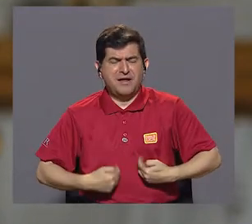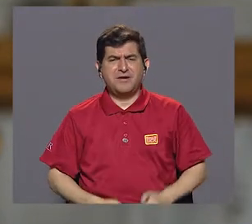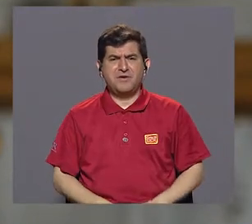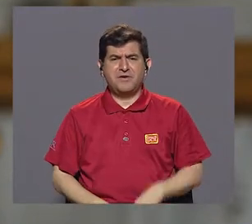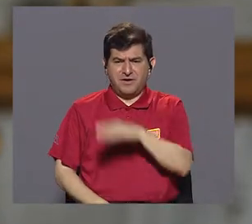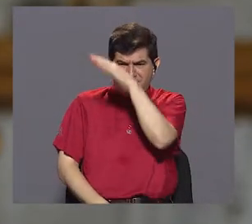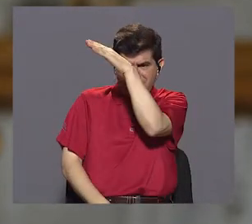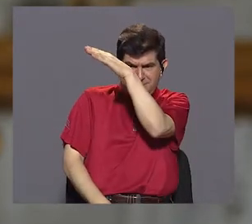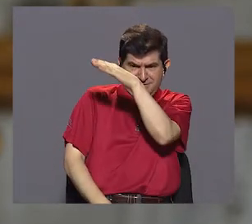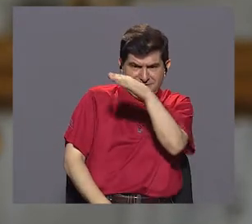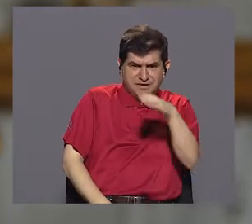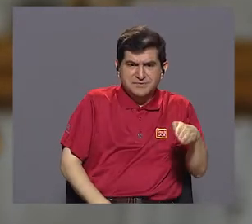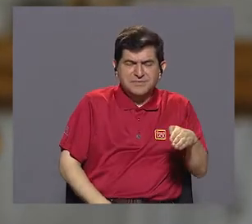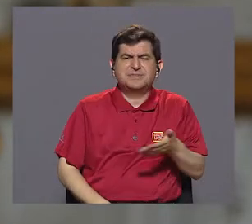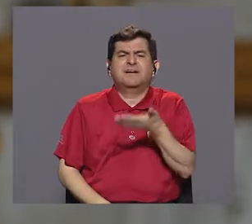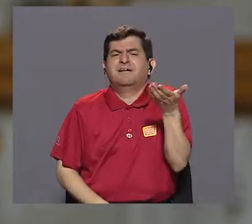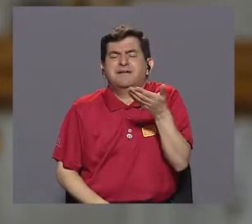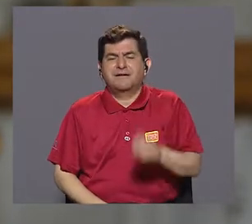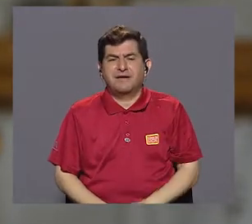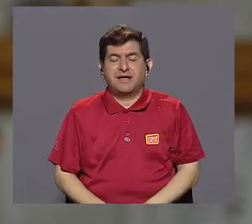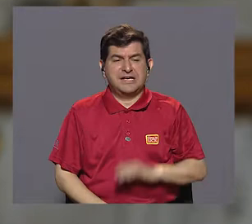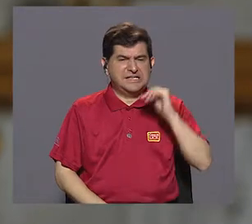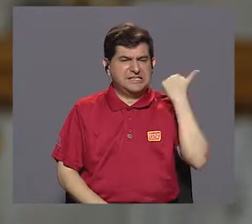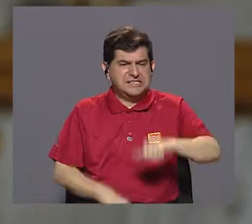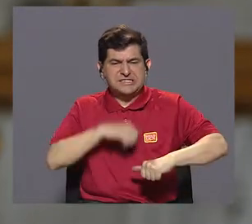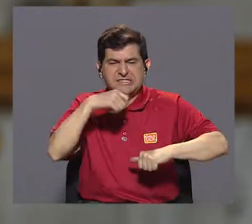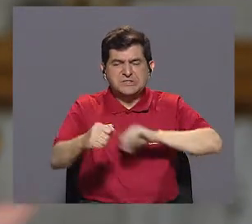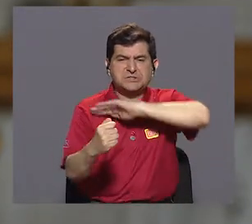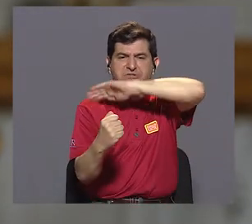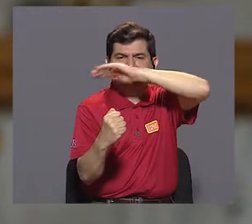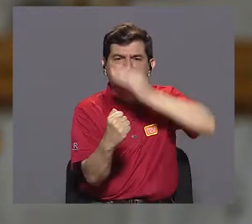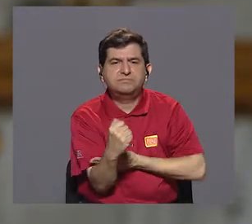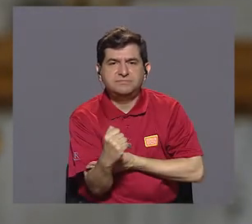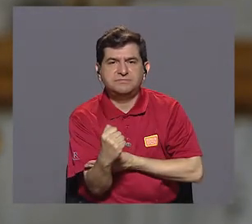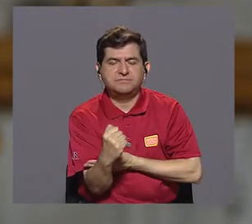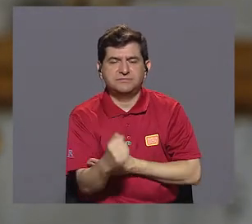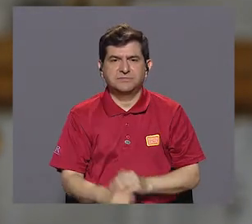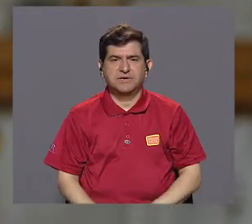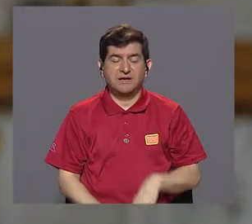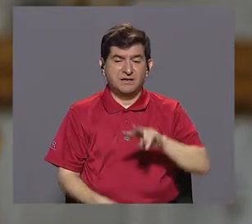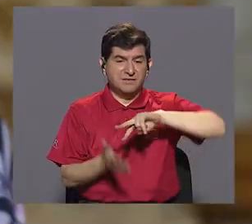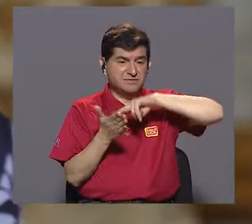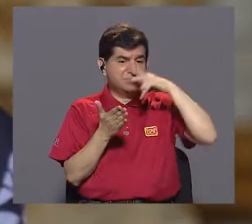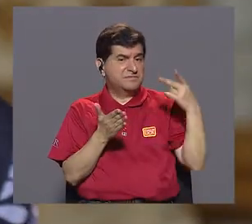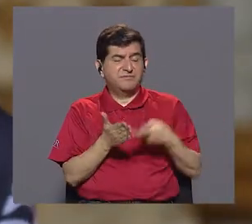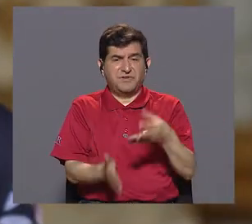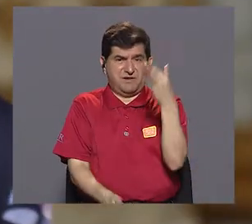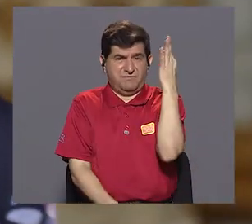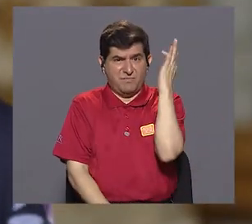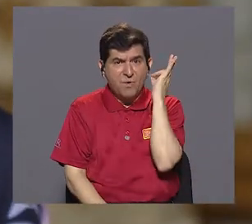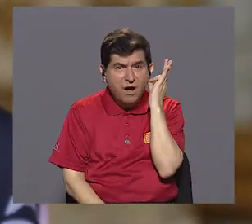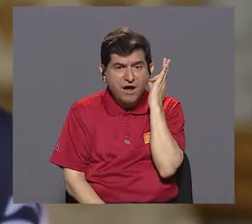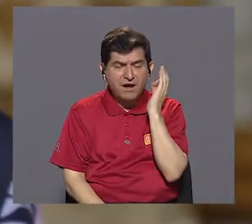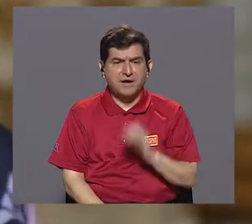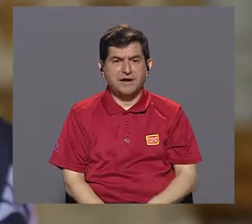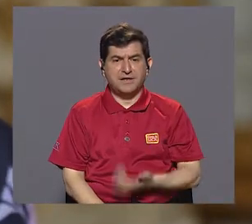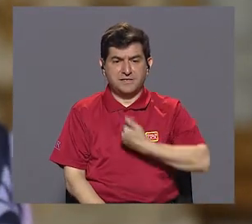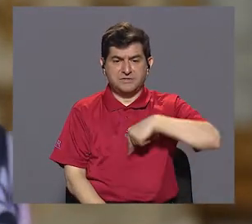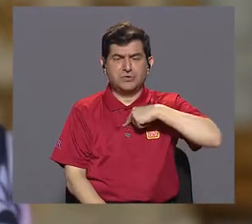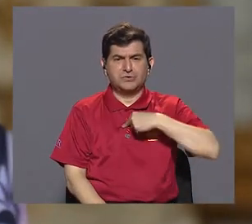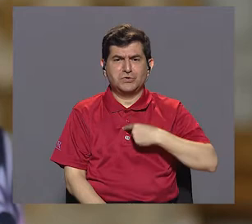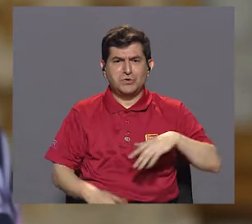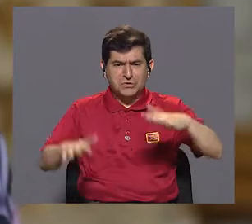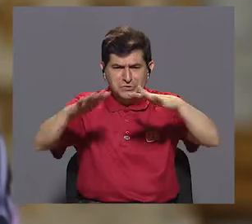humano que está atravesado por la pelea por el poder, y eso hace que las